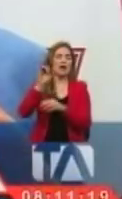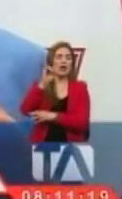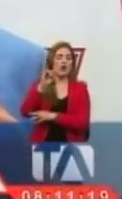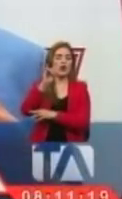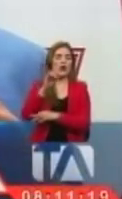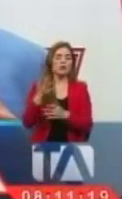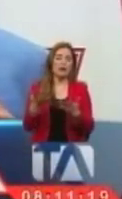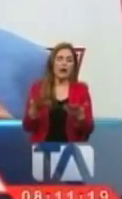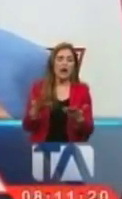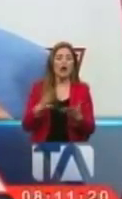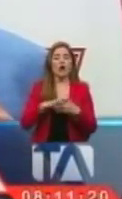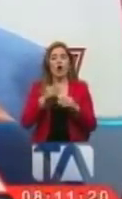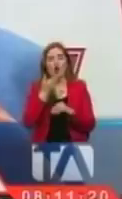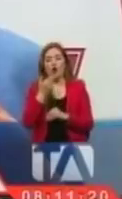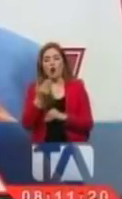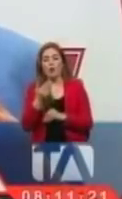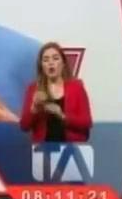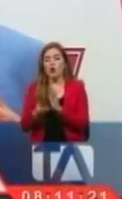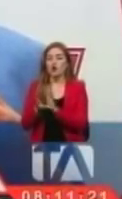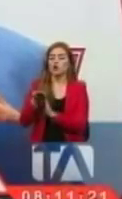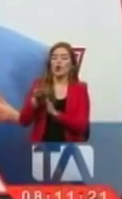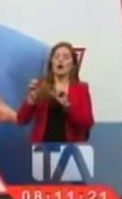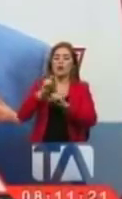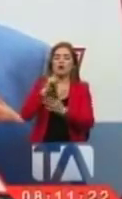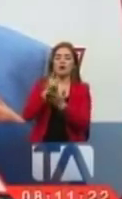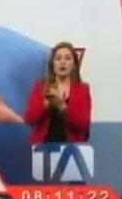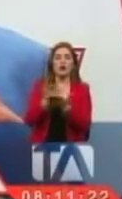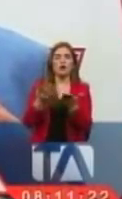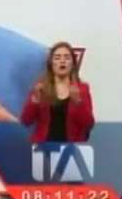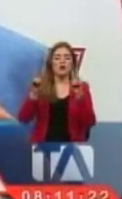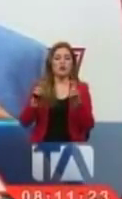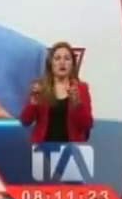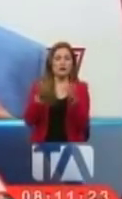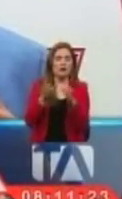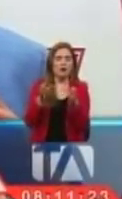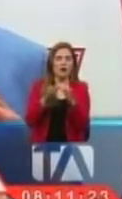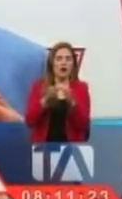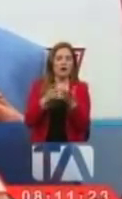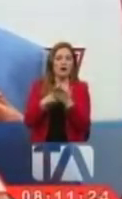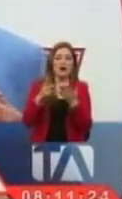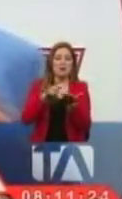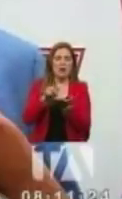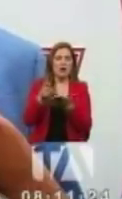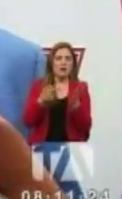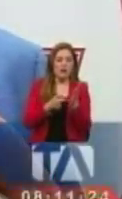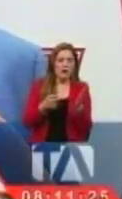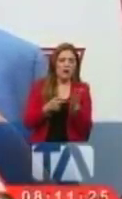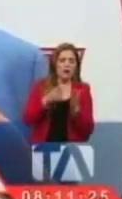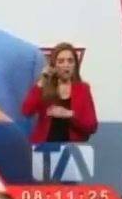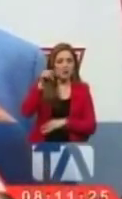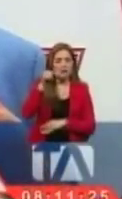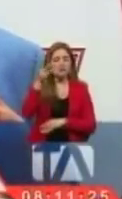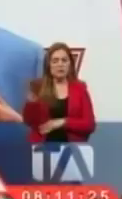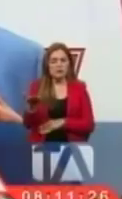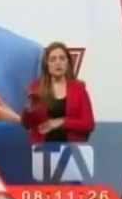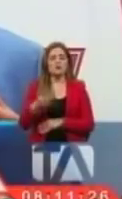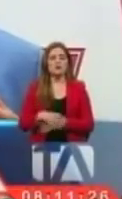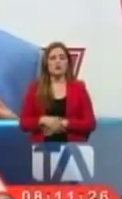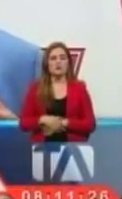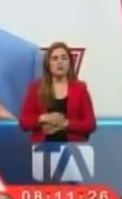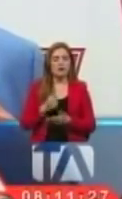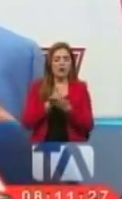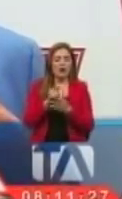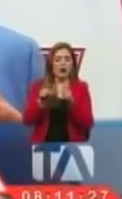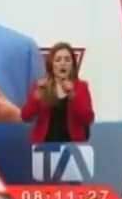buscaríamos compensar de alguna manera con los katz los certificados de abono tributario desde el gobierno nacional es debemos